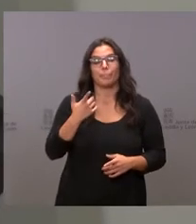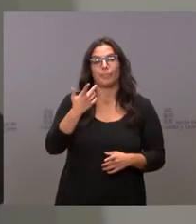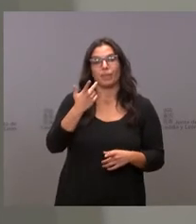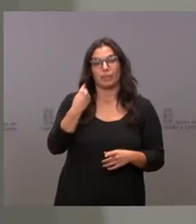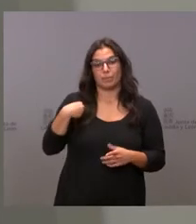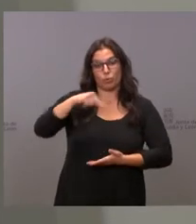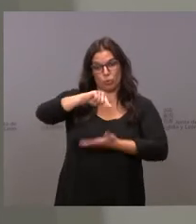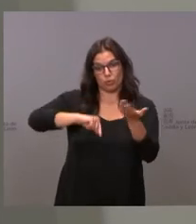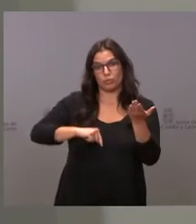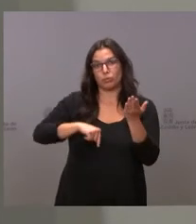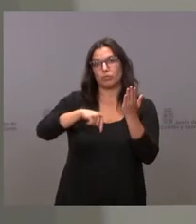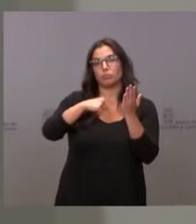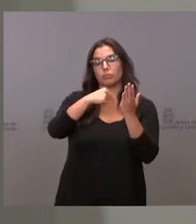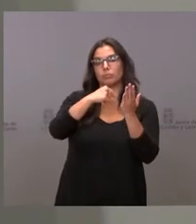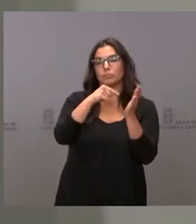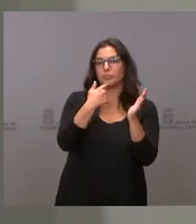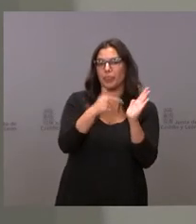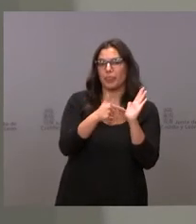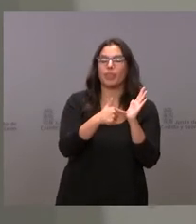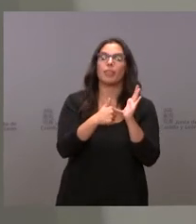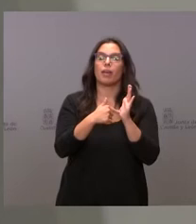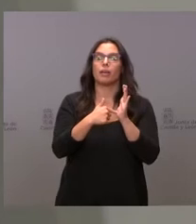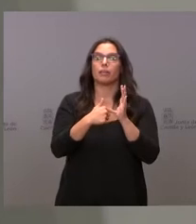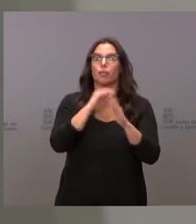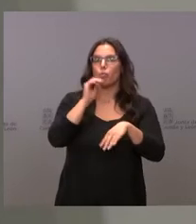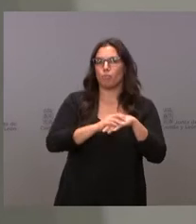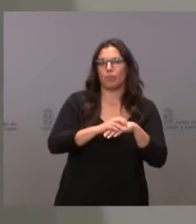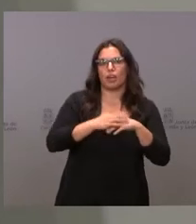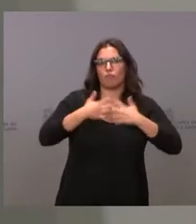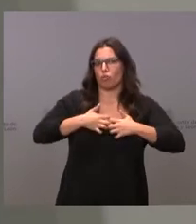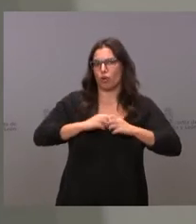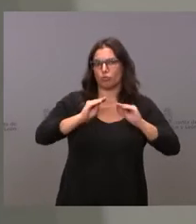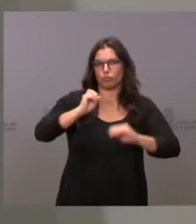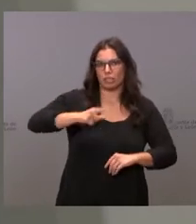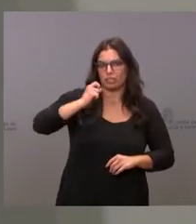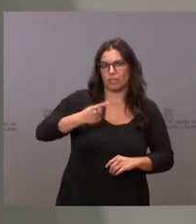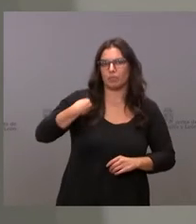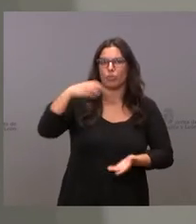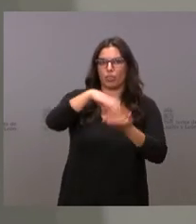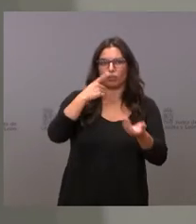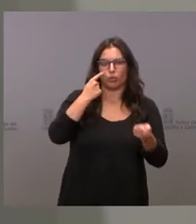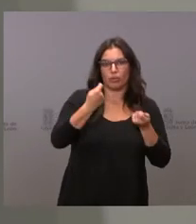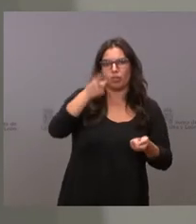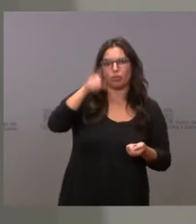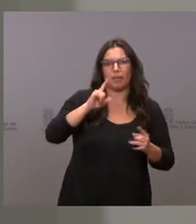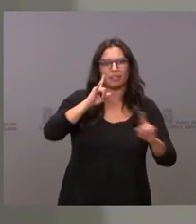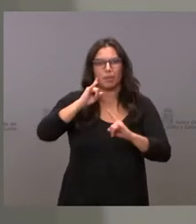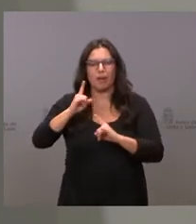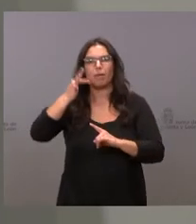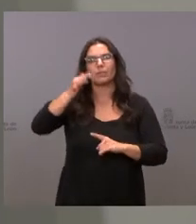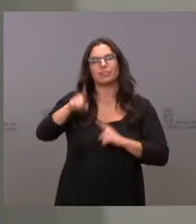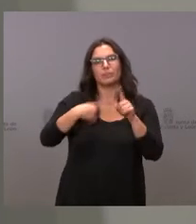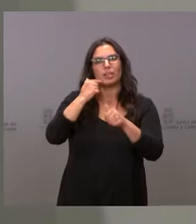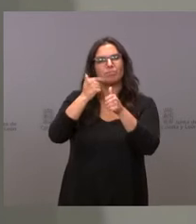este contrato, de cumplir con las funciones operativas habituales del Centro Coordinador de Emergencia, la atención a llamadas relacionadas, el seguimiento y coordinación